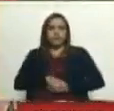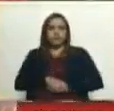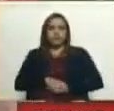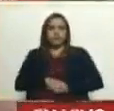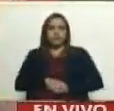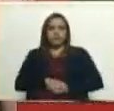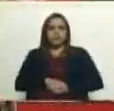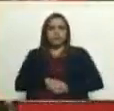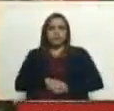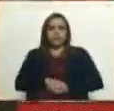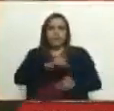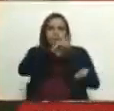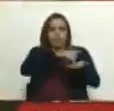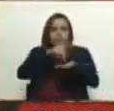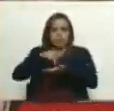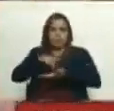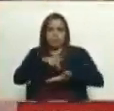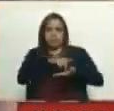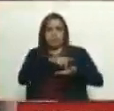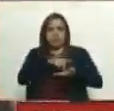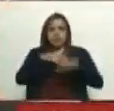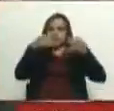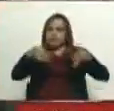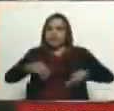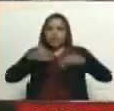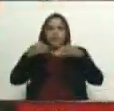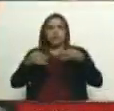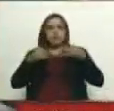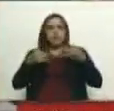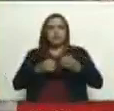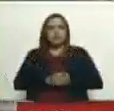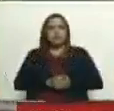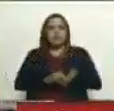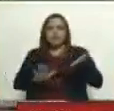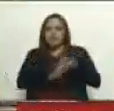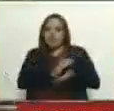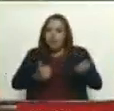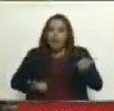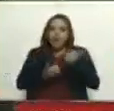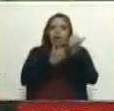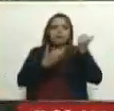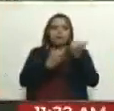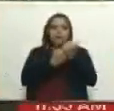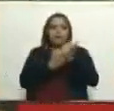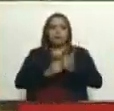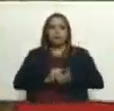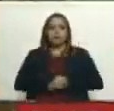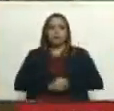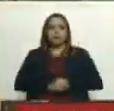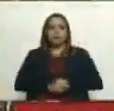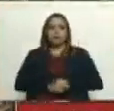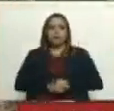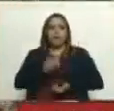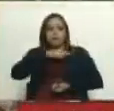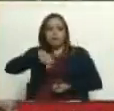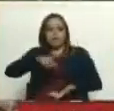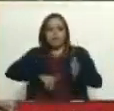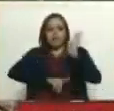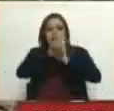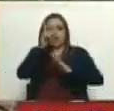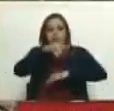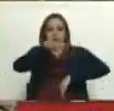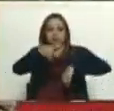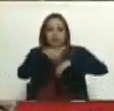que forman parte siempre presente en el apalancamiento de nuestro desarrollo nacional,